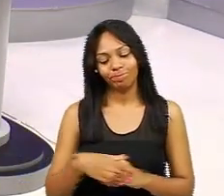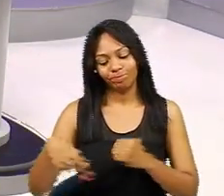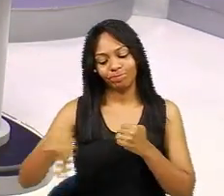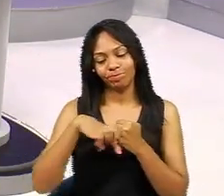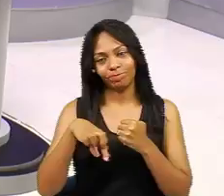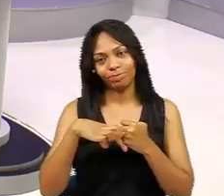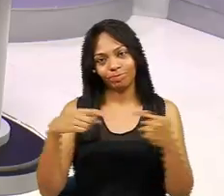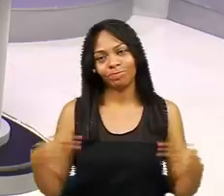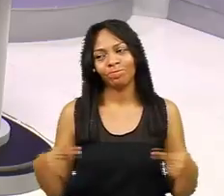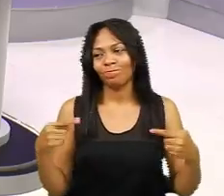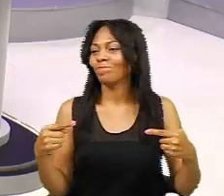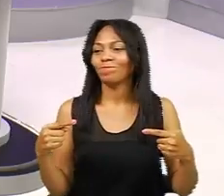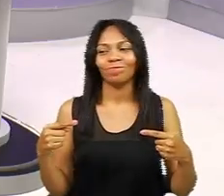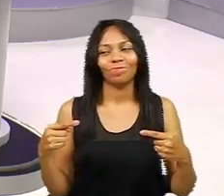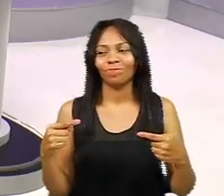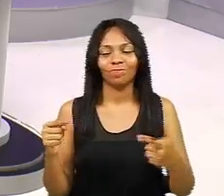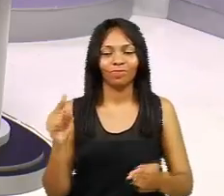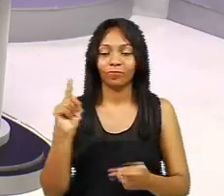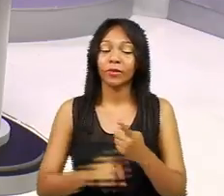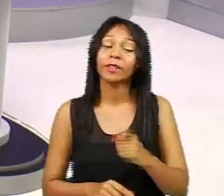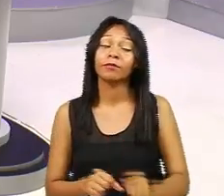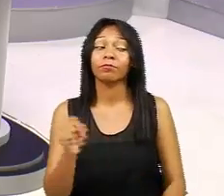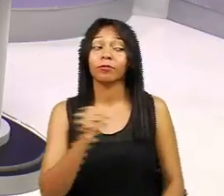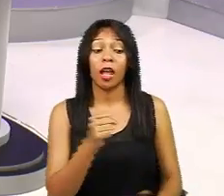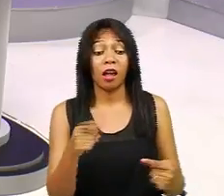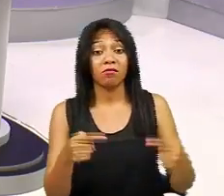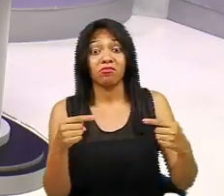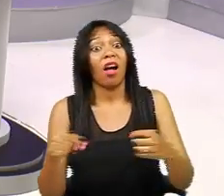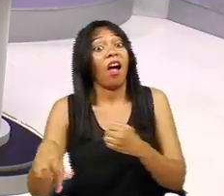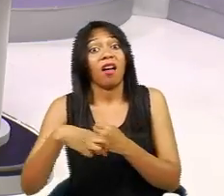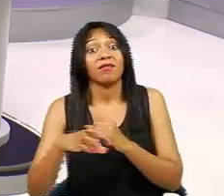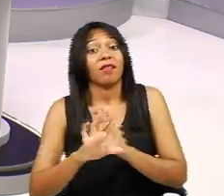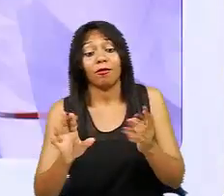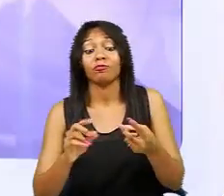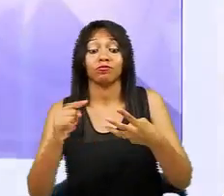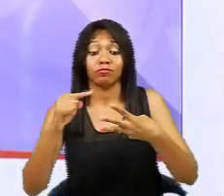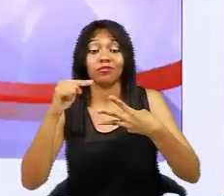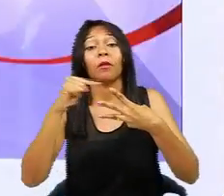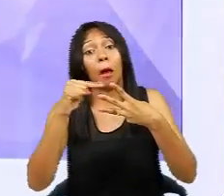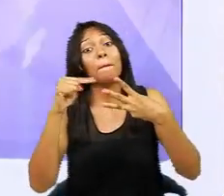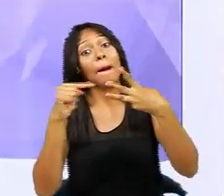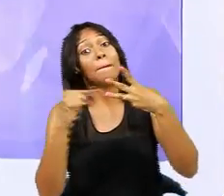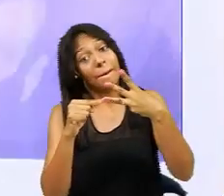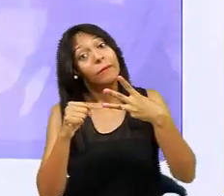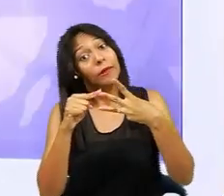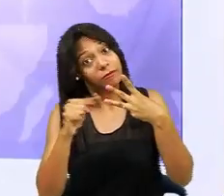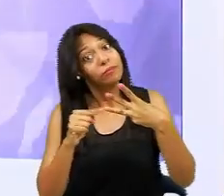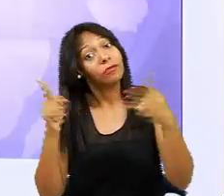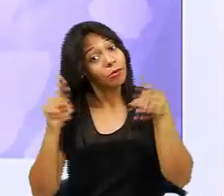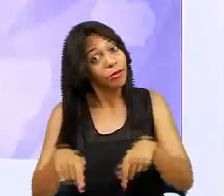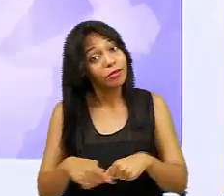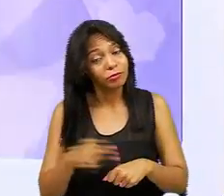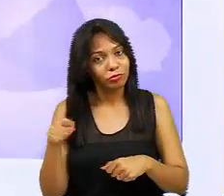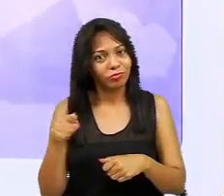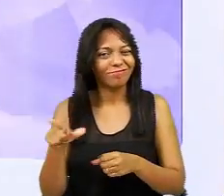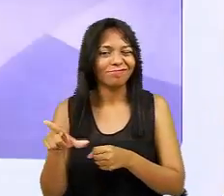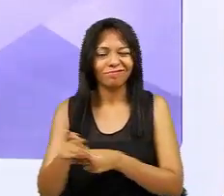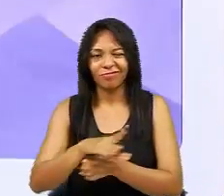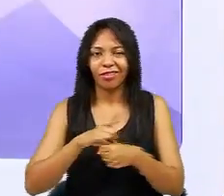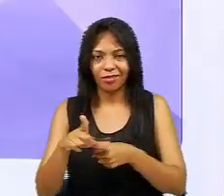Petrolera. Buenas tardes. Hola, Neila. No solo es de Alianza, dos más de la tercera fecha de la Liga del Fútbol Profesional Colombiano, que